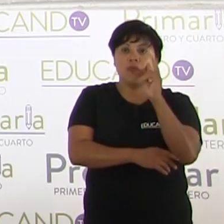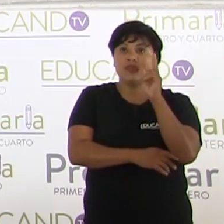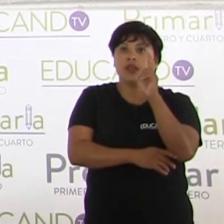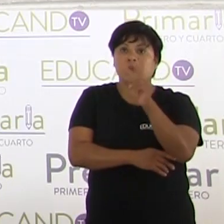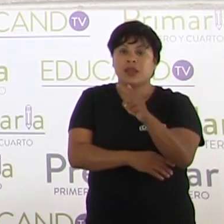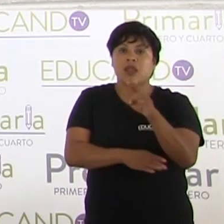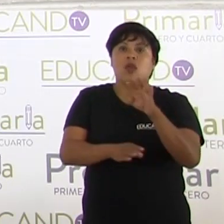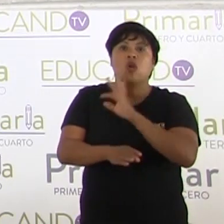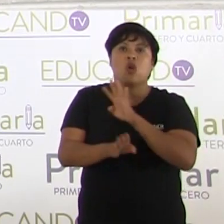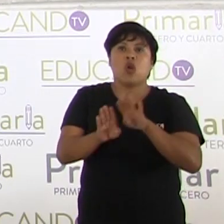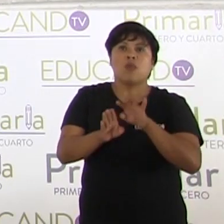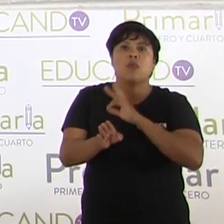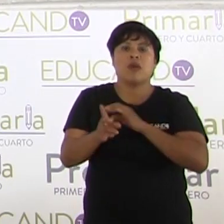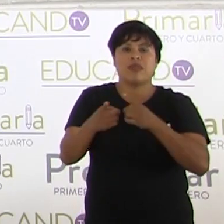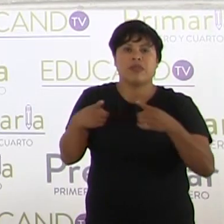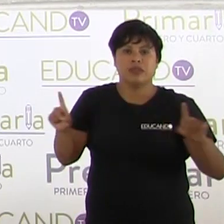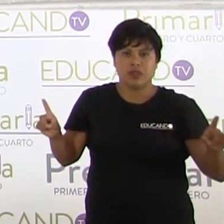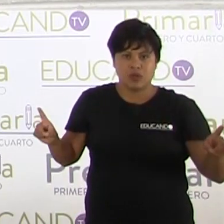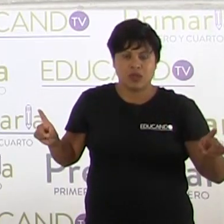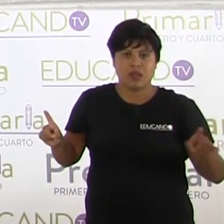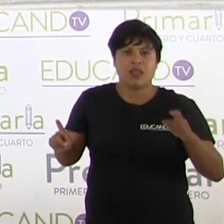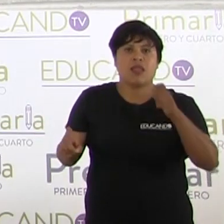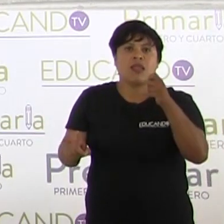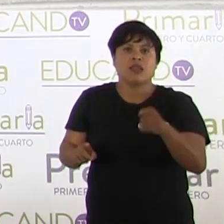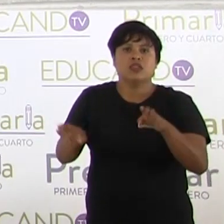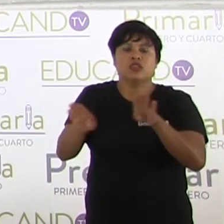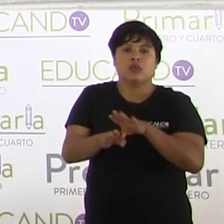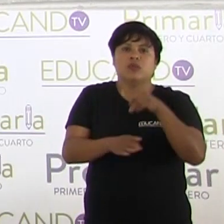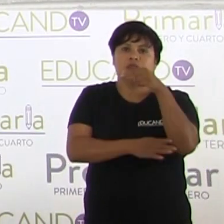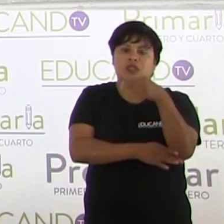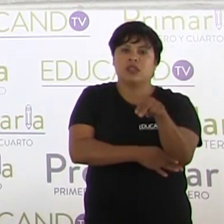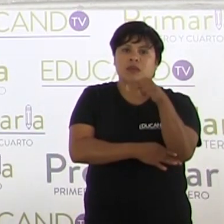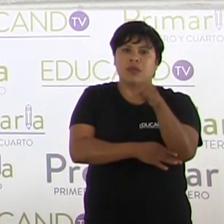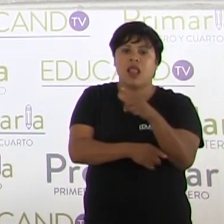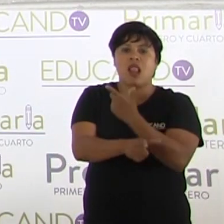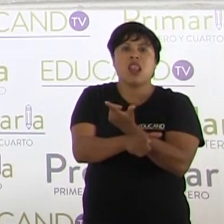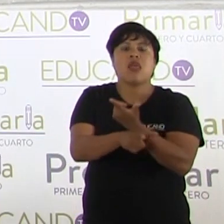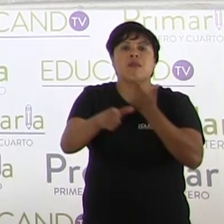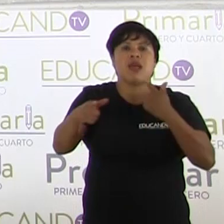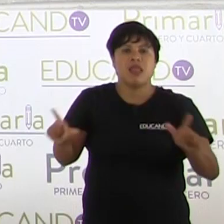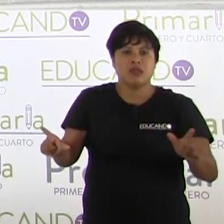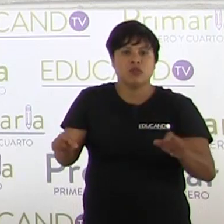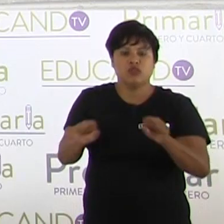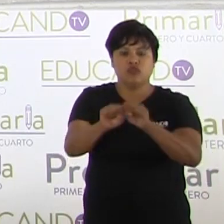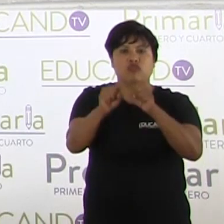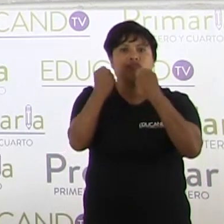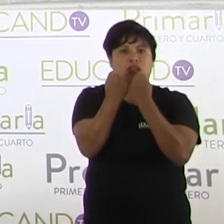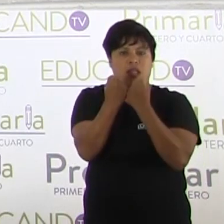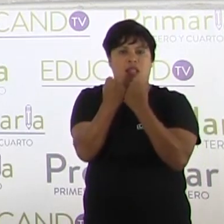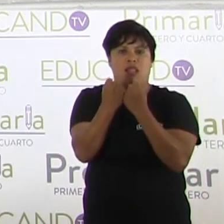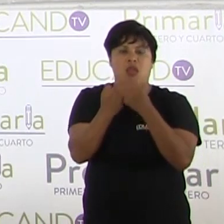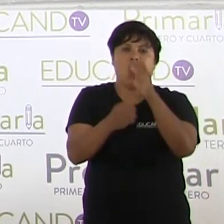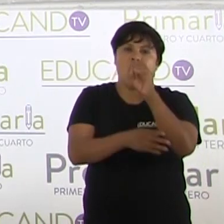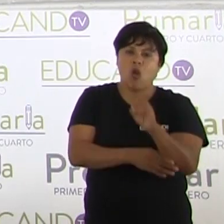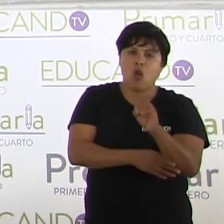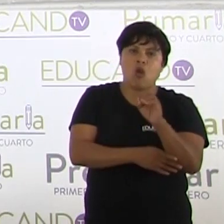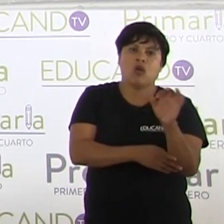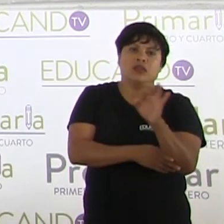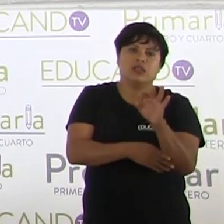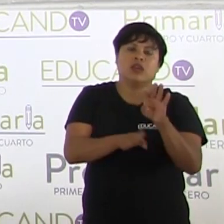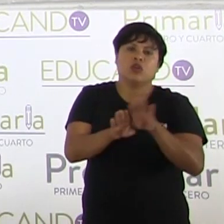a empezar a desarrollar lo que se va a llamar el liberalismo social, o le